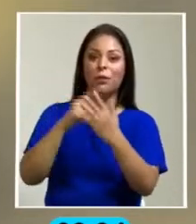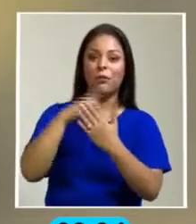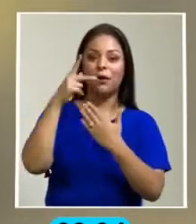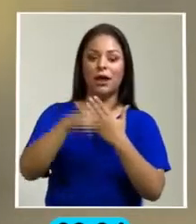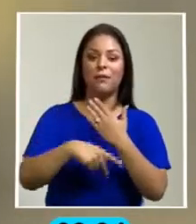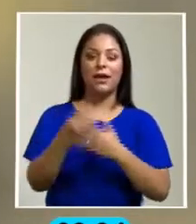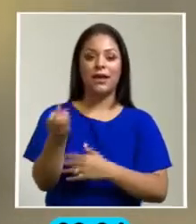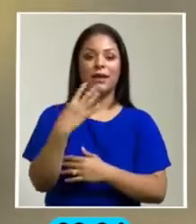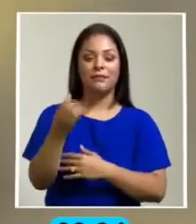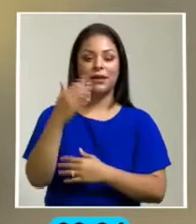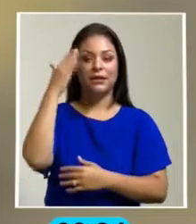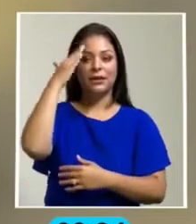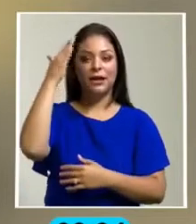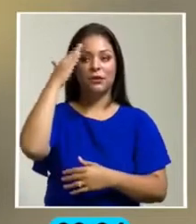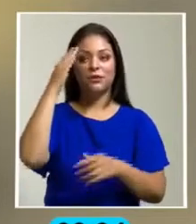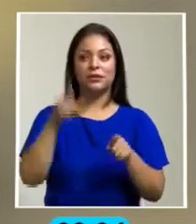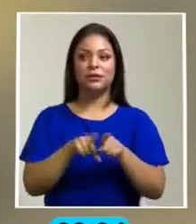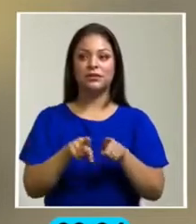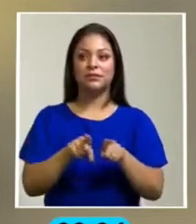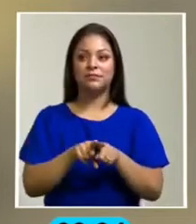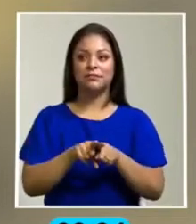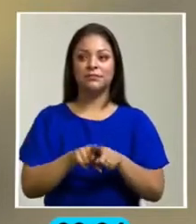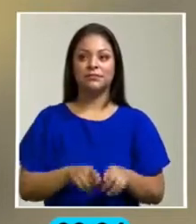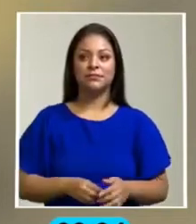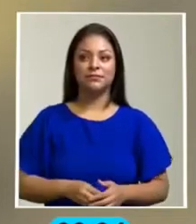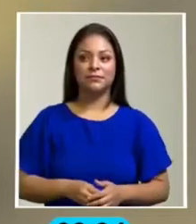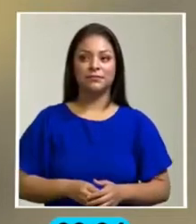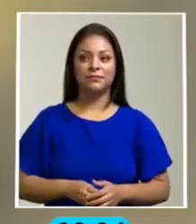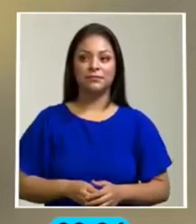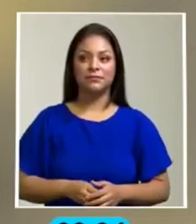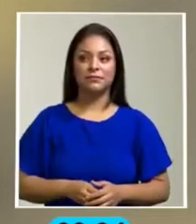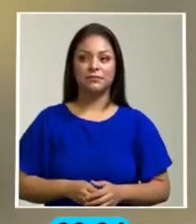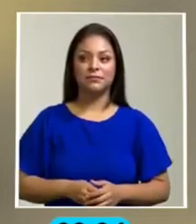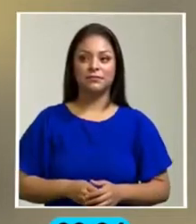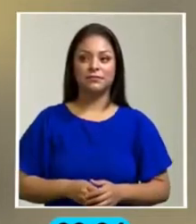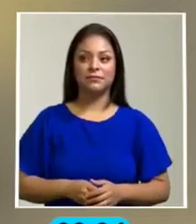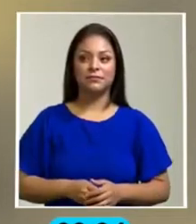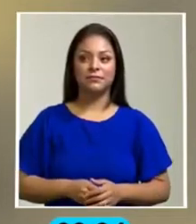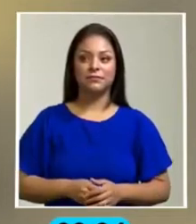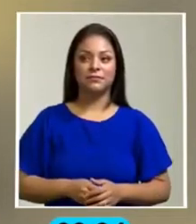sus saludos también. Muy bien, ¿con quién está?